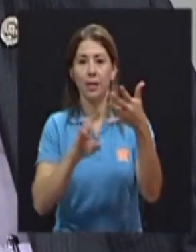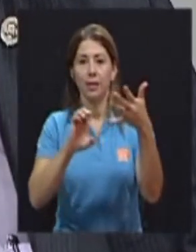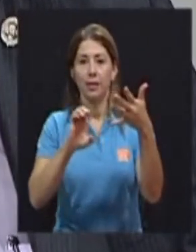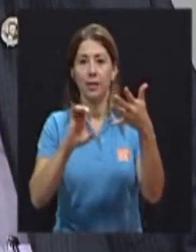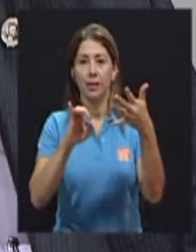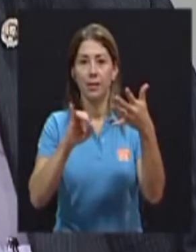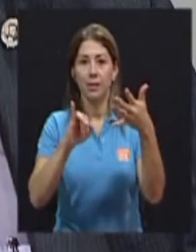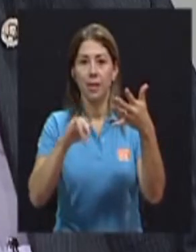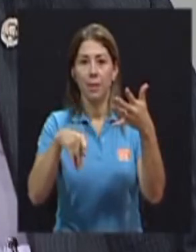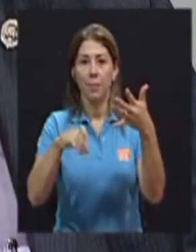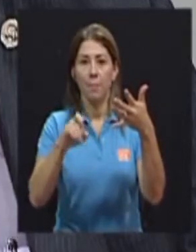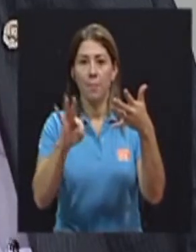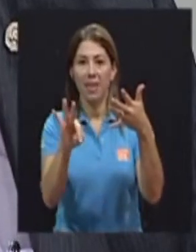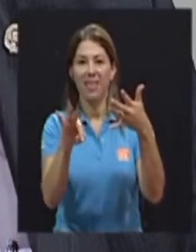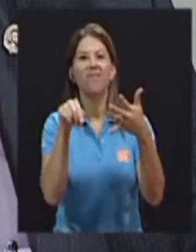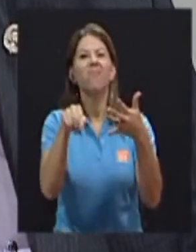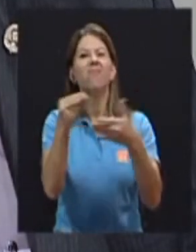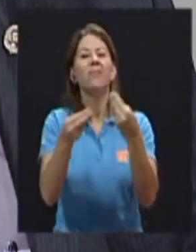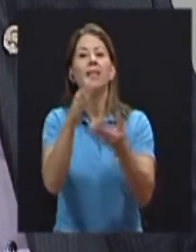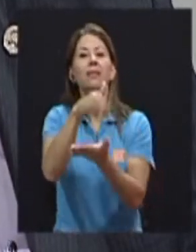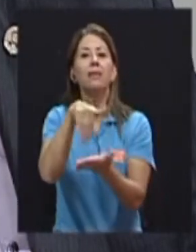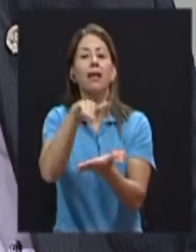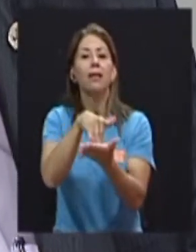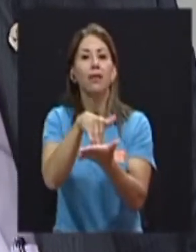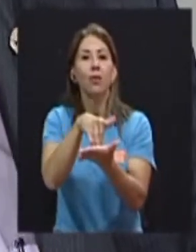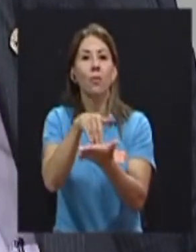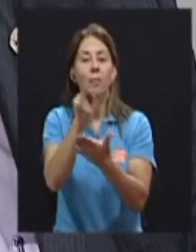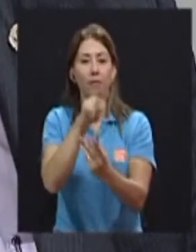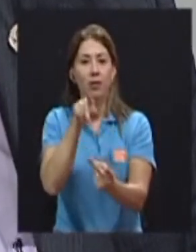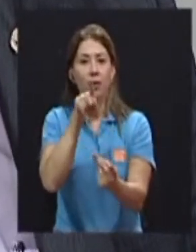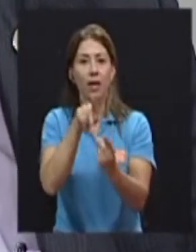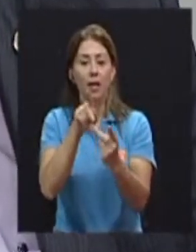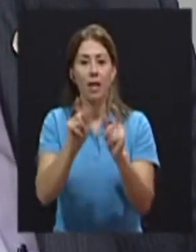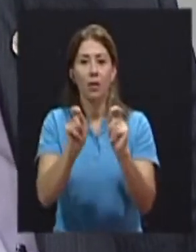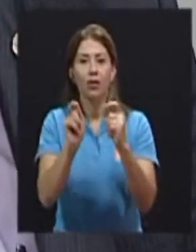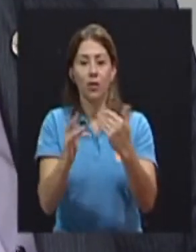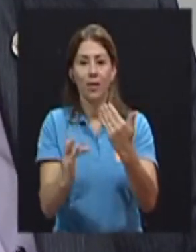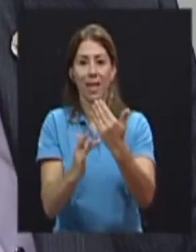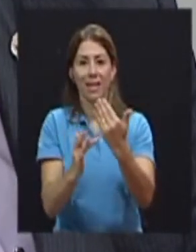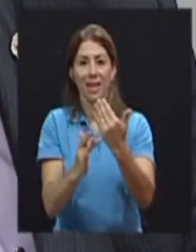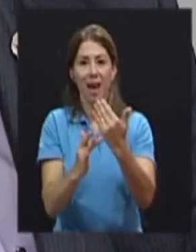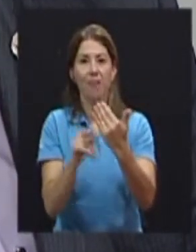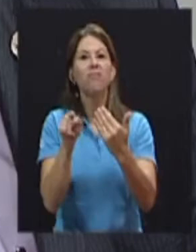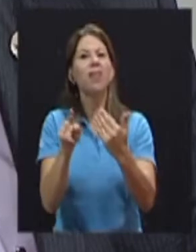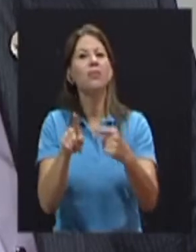era un centro de investigación y perfeccionamiento de la educación técnica dependiente del Ministerio